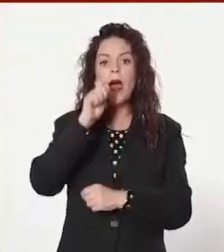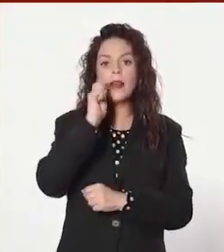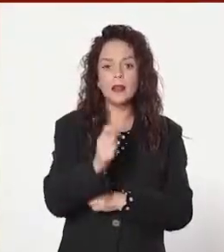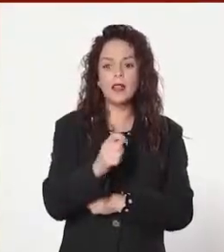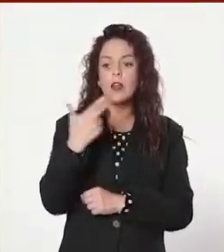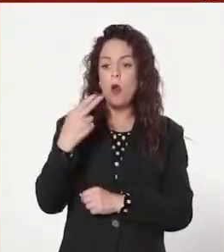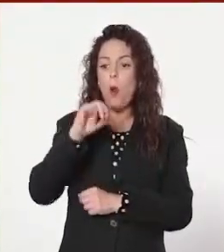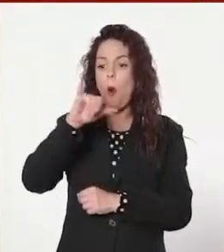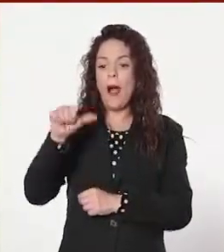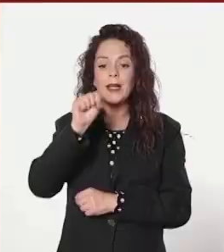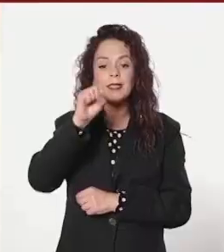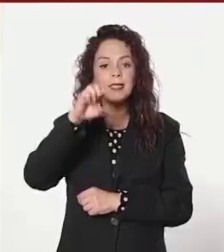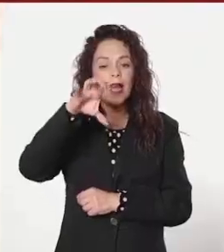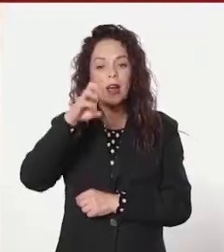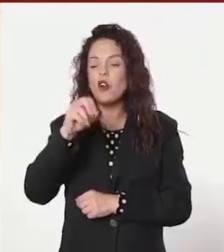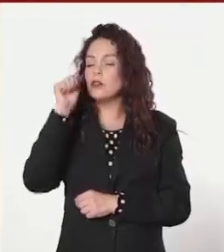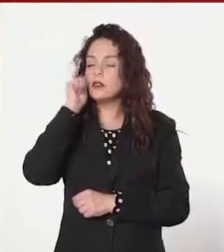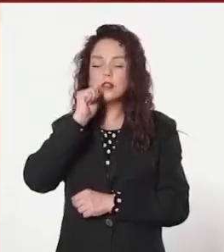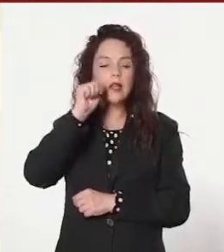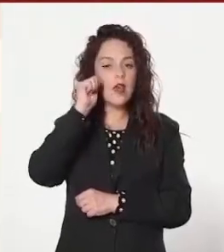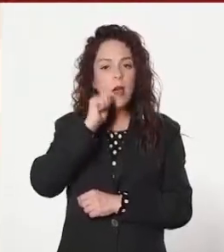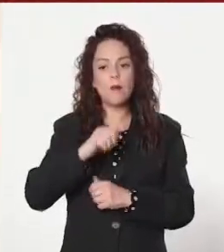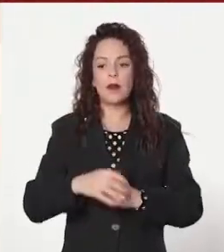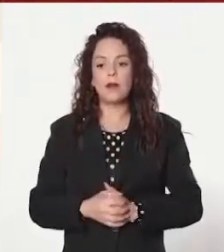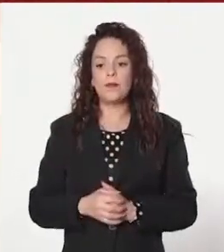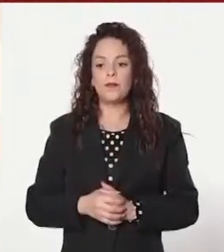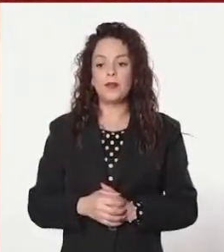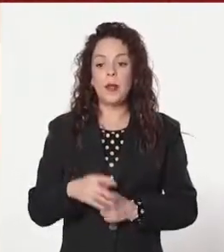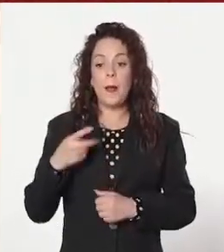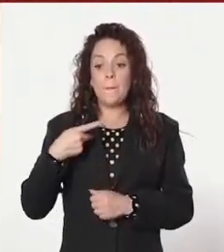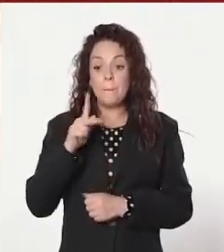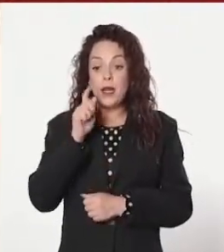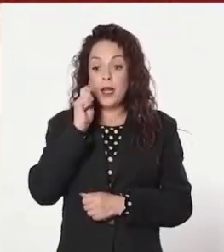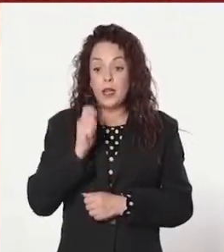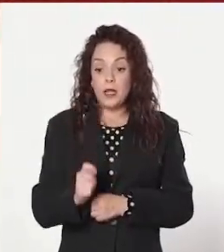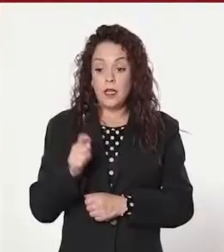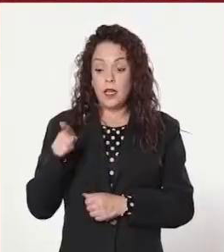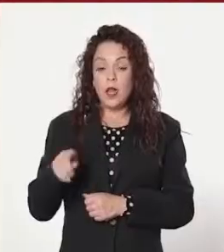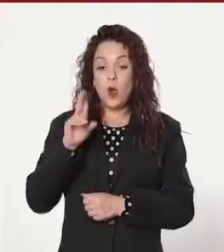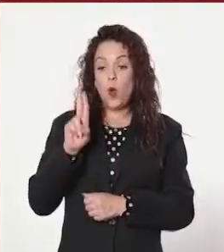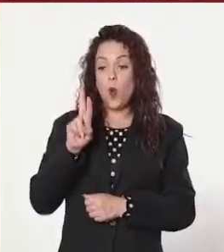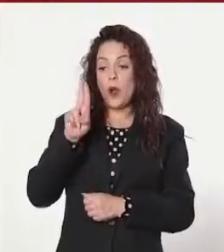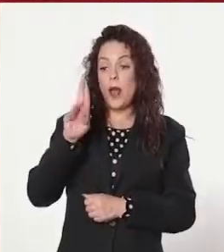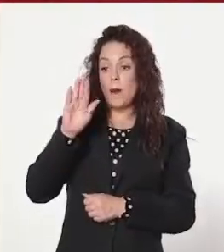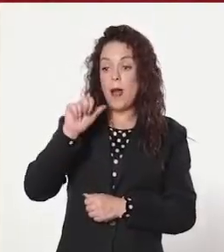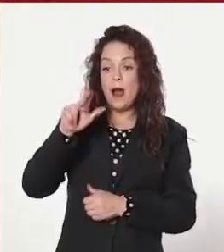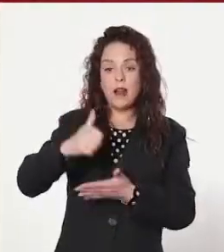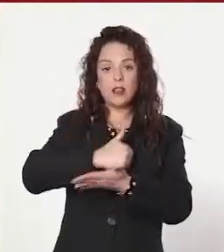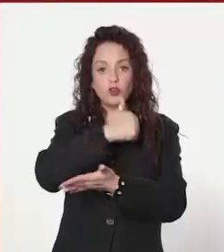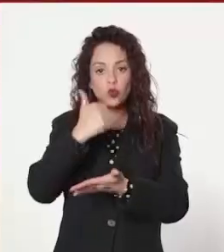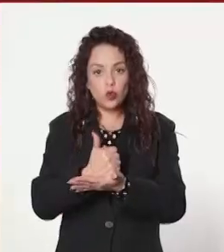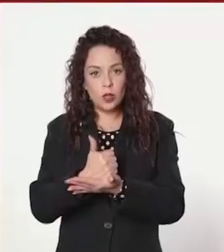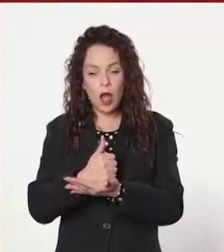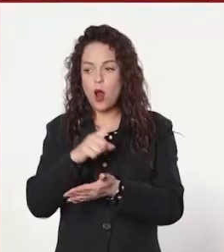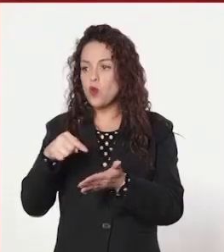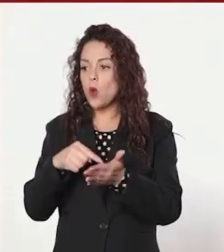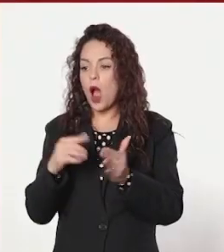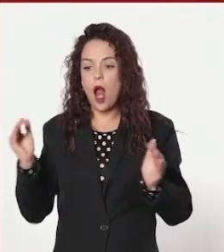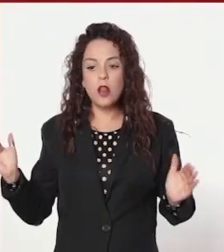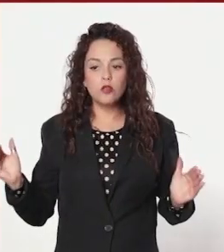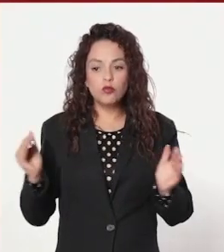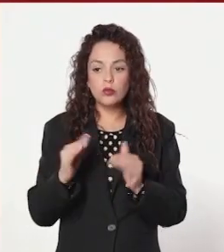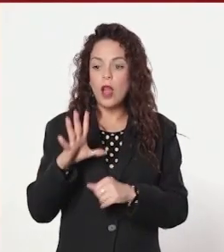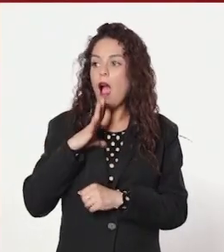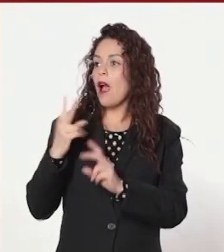de hojas secas. Ahora, nosotros estamos hablando de una composta urbana, en donde vivimos en lugares chicos, en donde